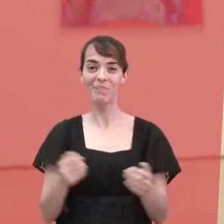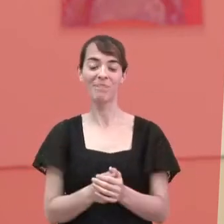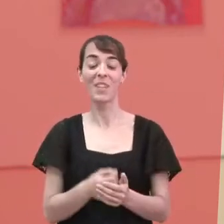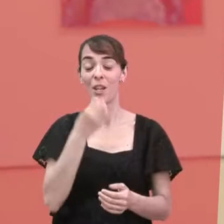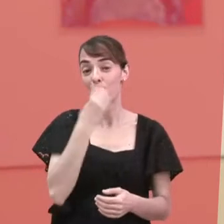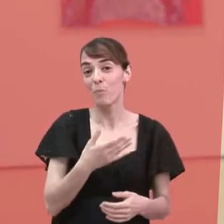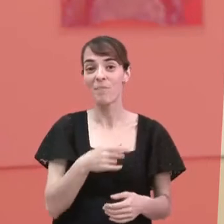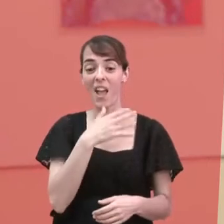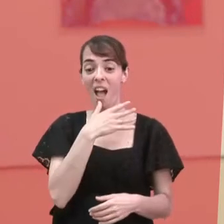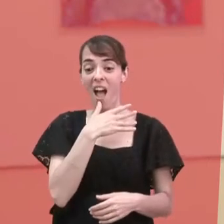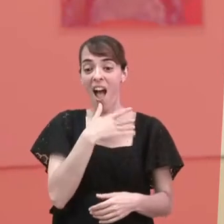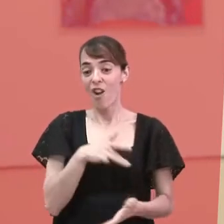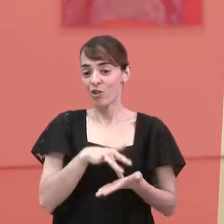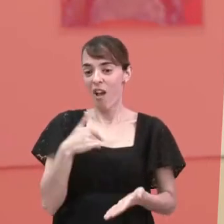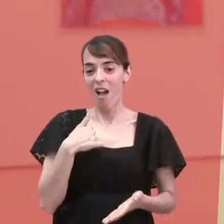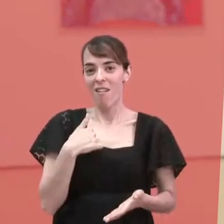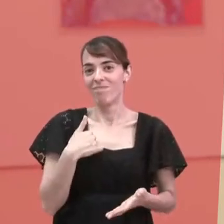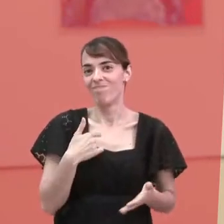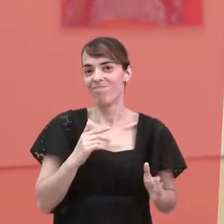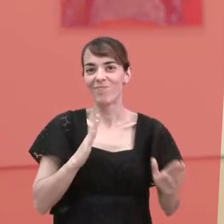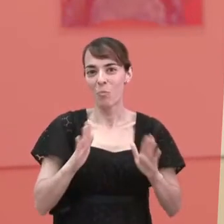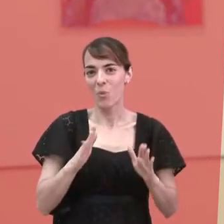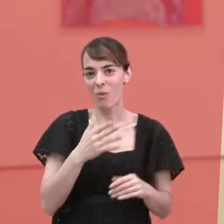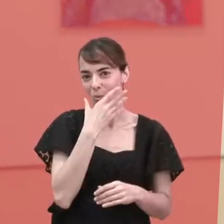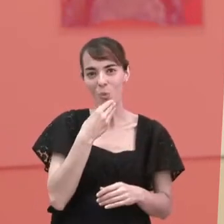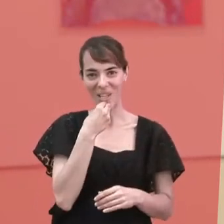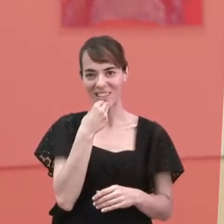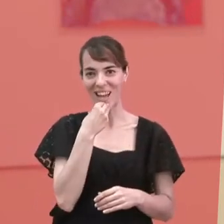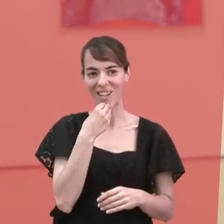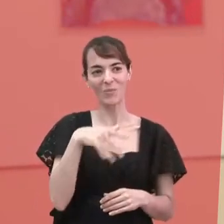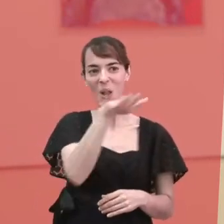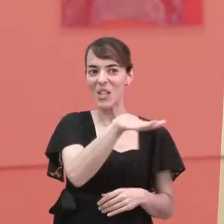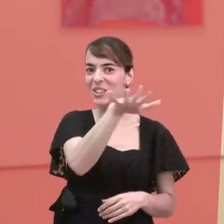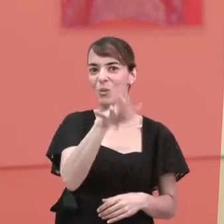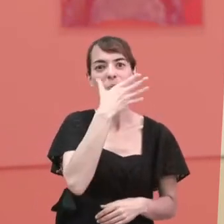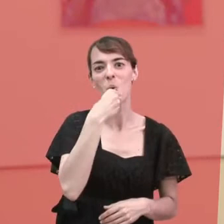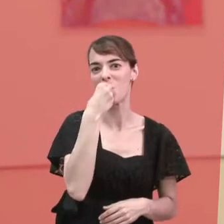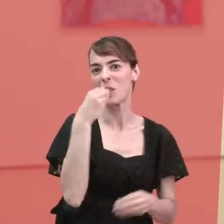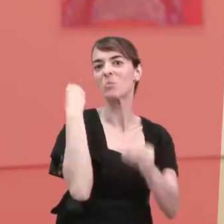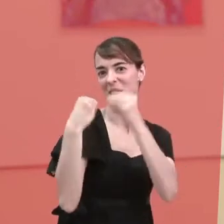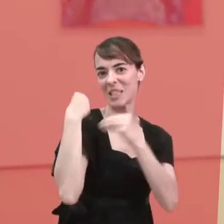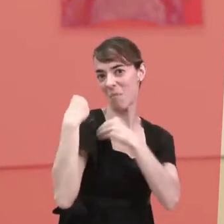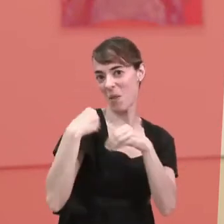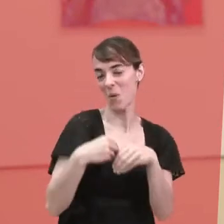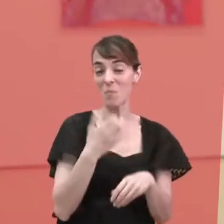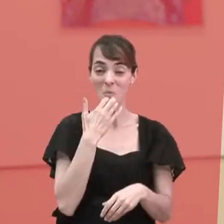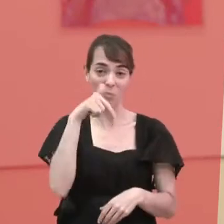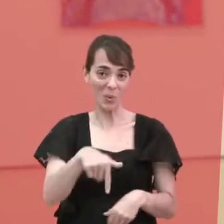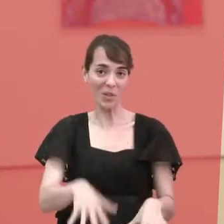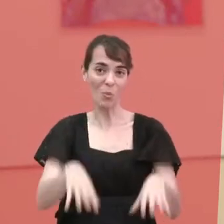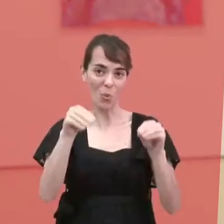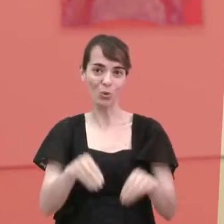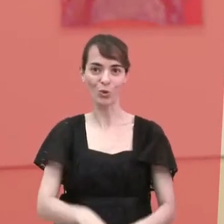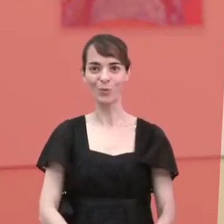las subidas. ¿Entiendes? Y bueno, ahora estoy en unos momentos dulces y me están llevando a